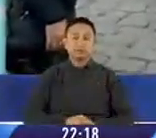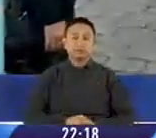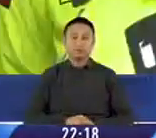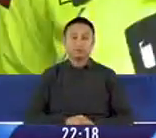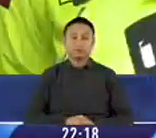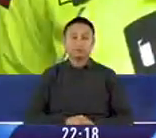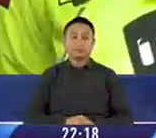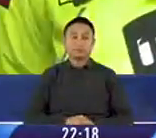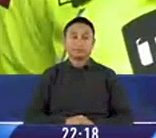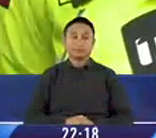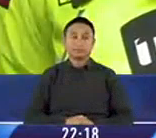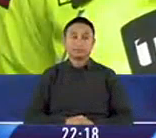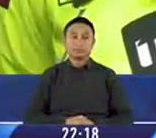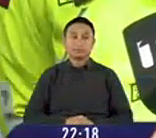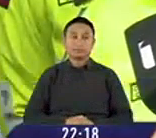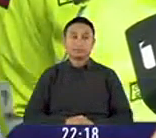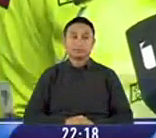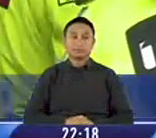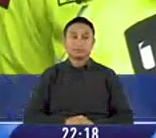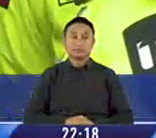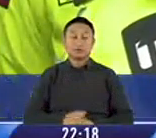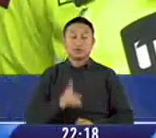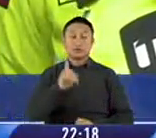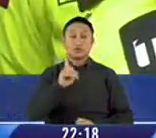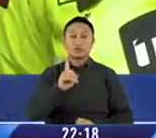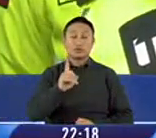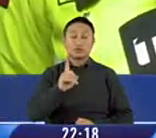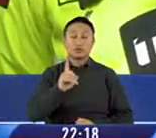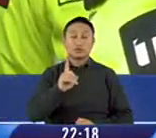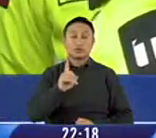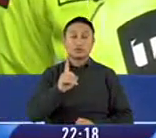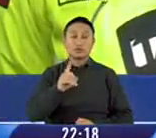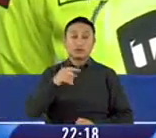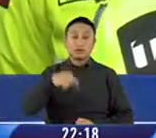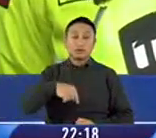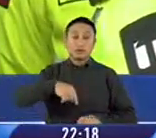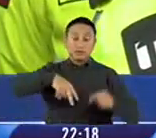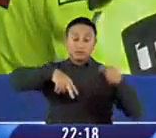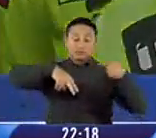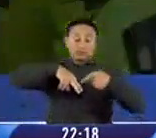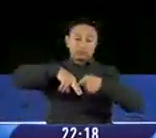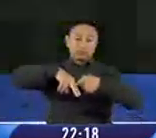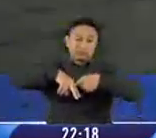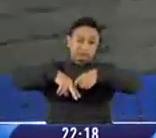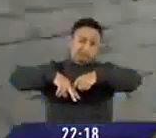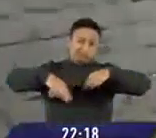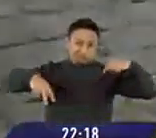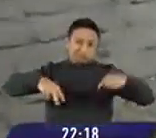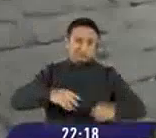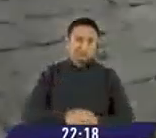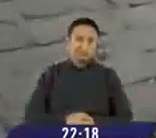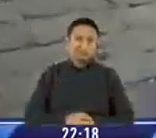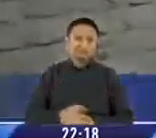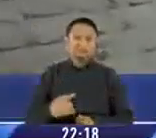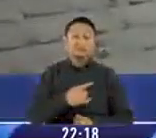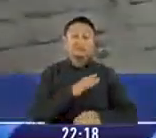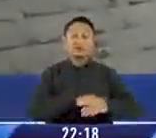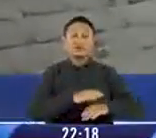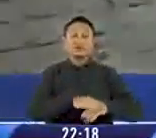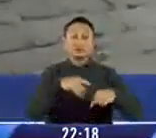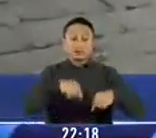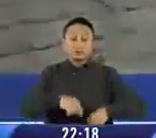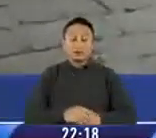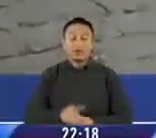copas. Tenía un fuerte corte en el sector del muslo, en la pierna derecha. Todo respondería a una pelea por